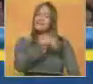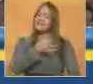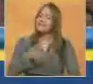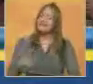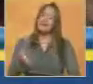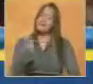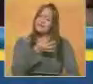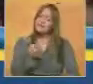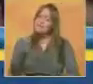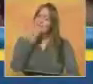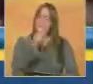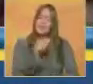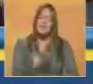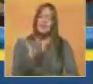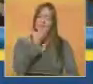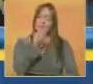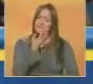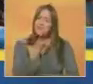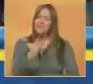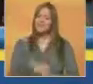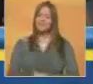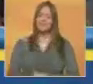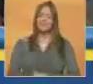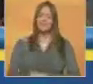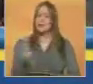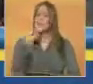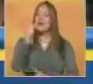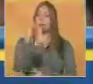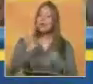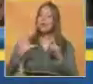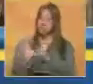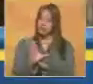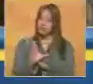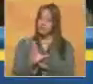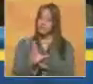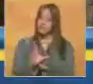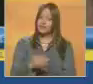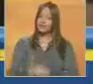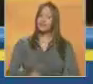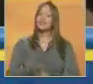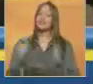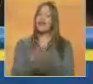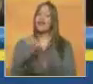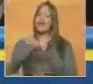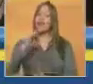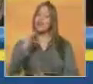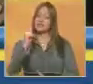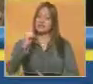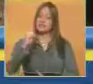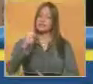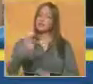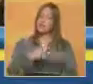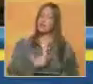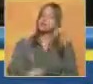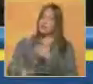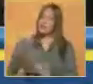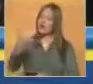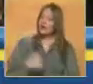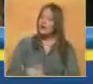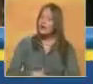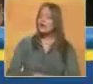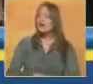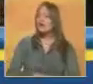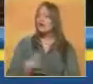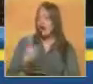Espectacular, lo bello, bellísimo. Lo más bello, la cultura. En Santa Lucía es la cosa. Están todos invitados.